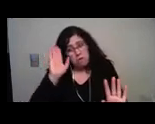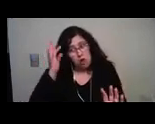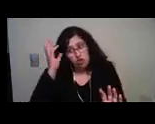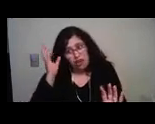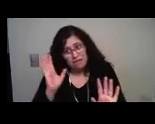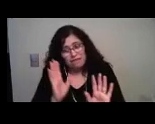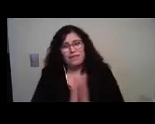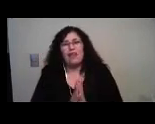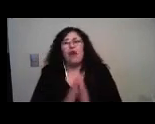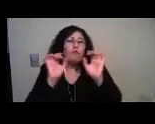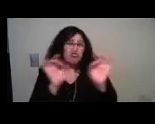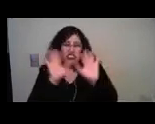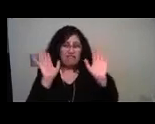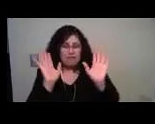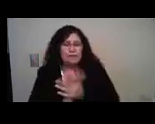Perfecto, ¿no? Bien.